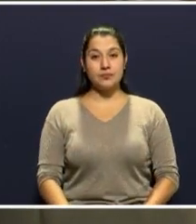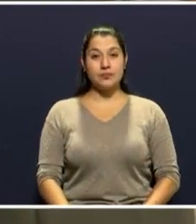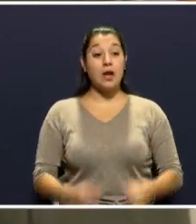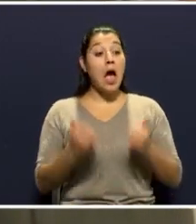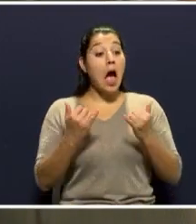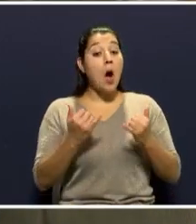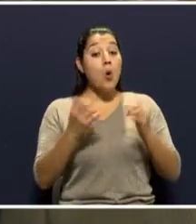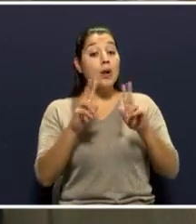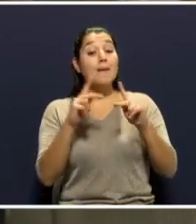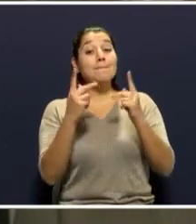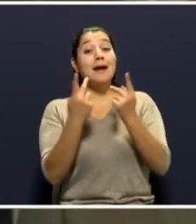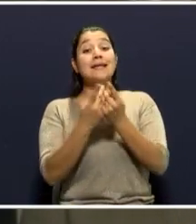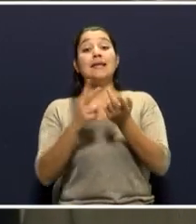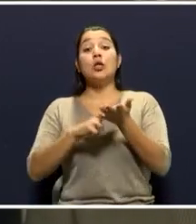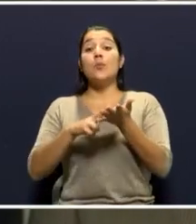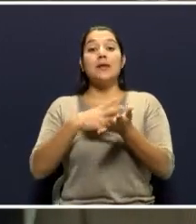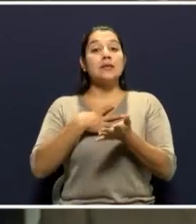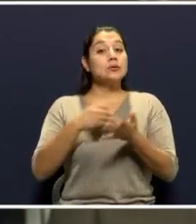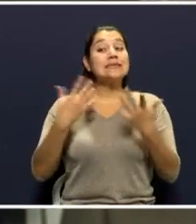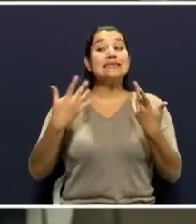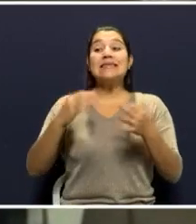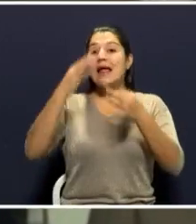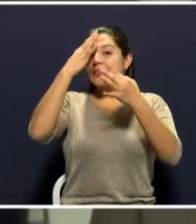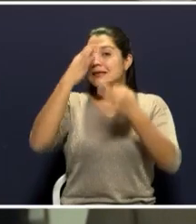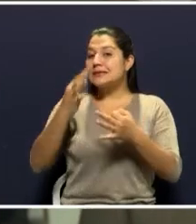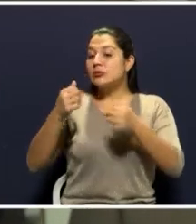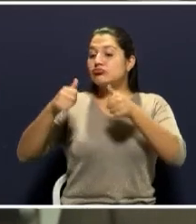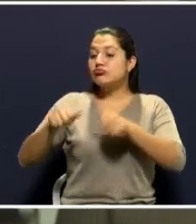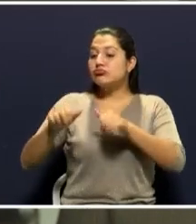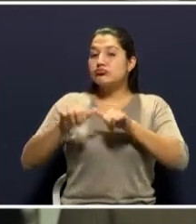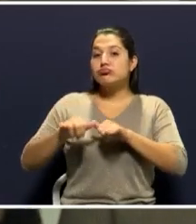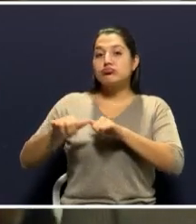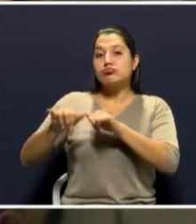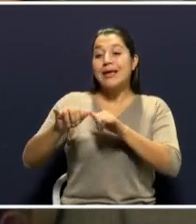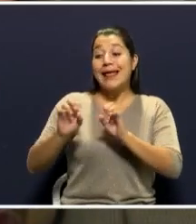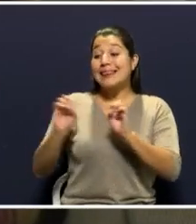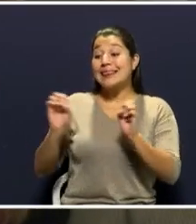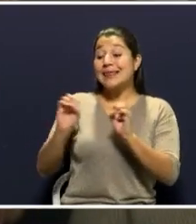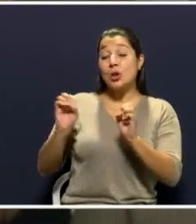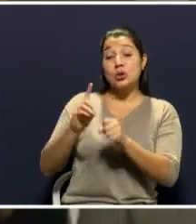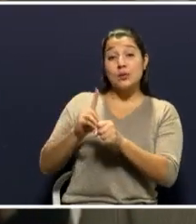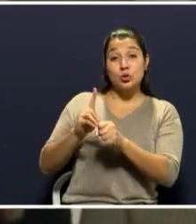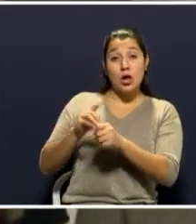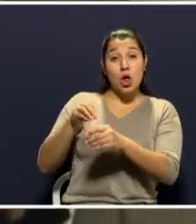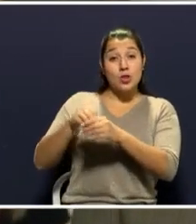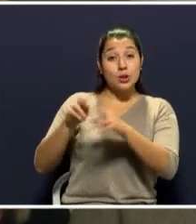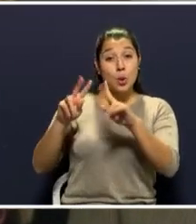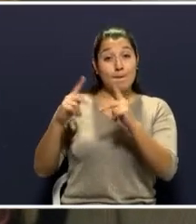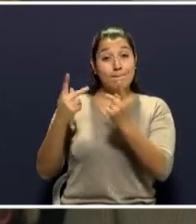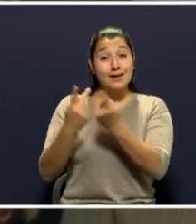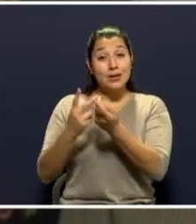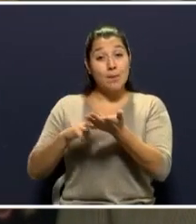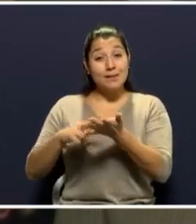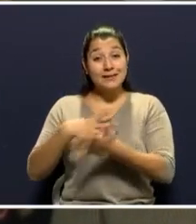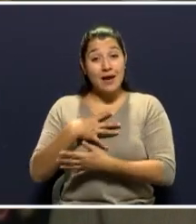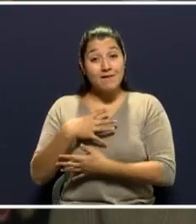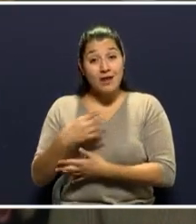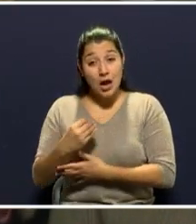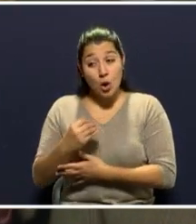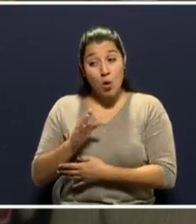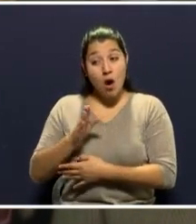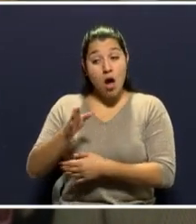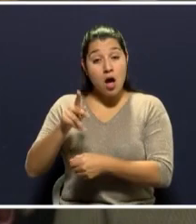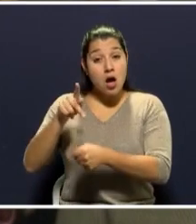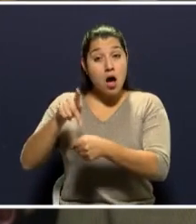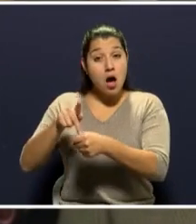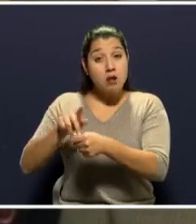no concursar por la presidencia de la Asamblea Legislativa durante este tercer año. Ha sido una decisión